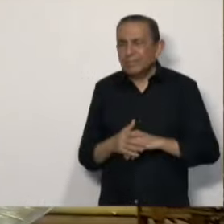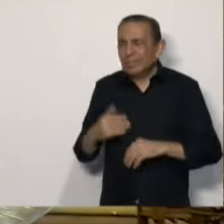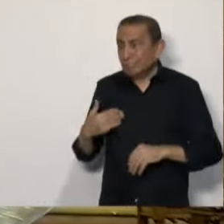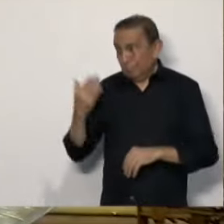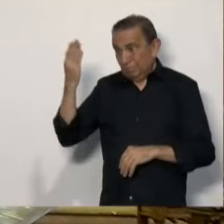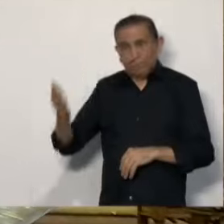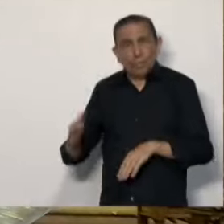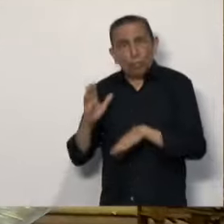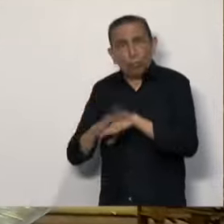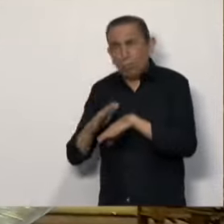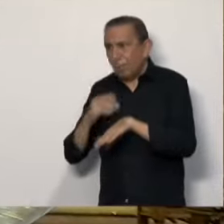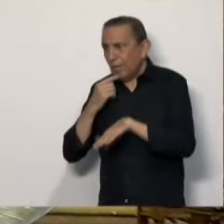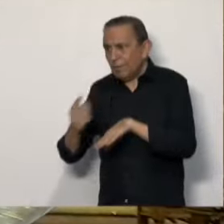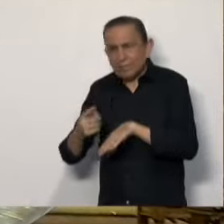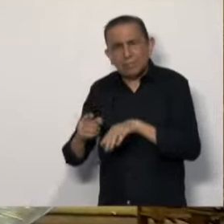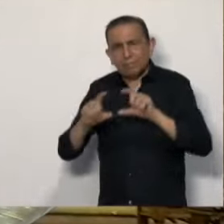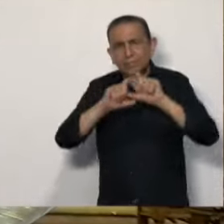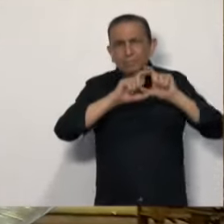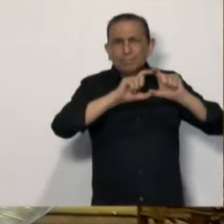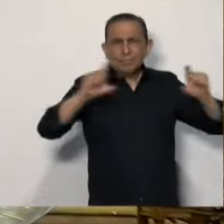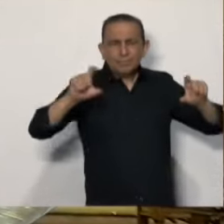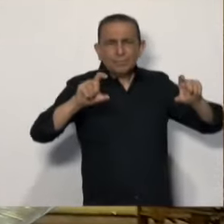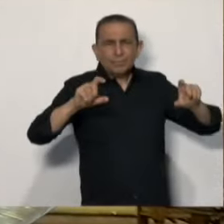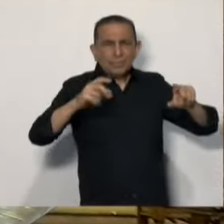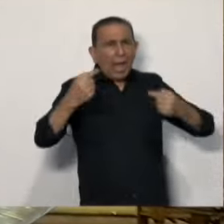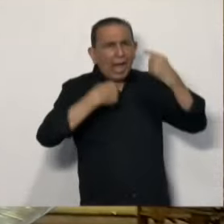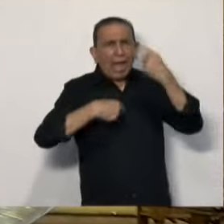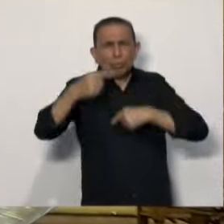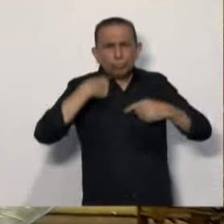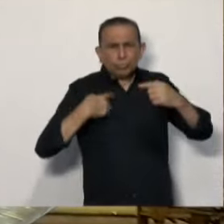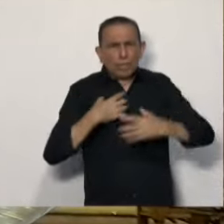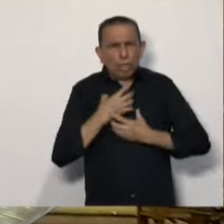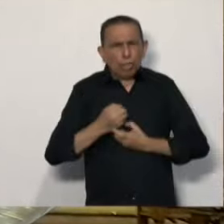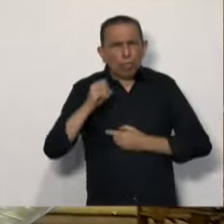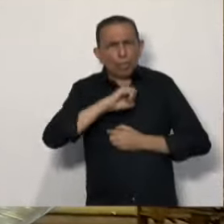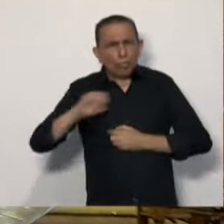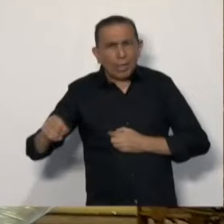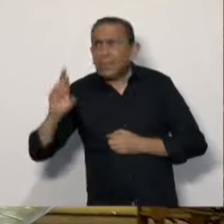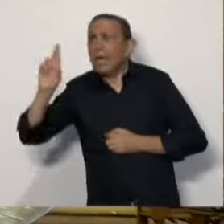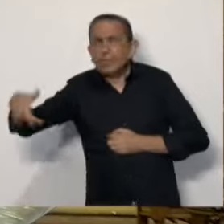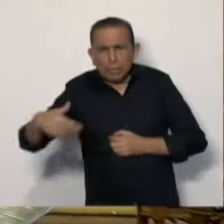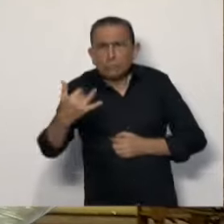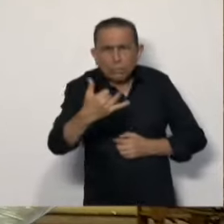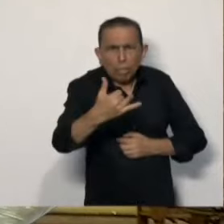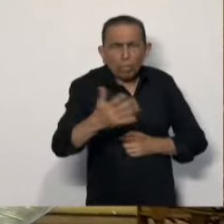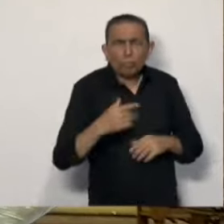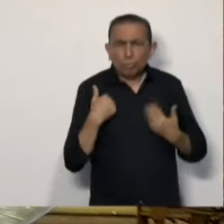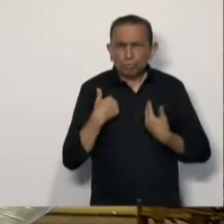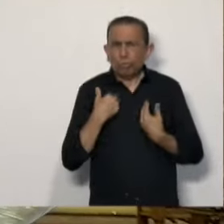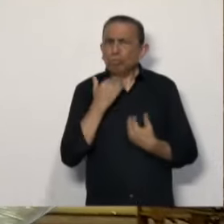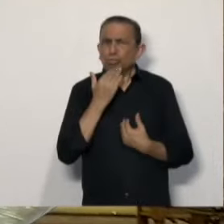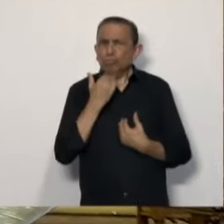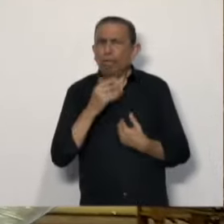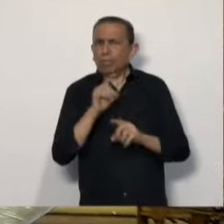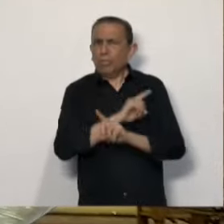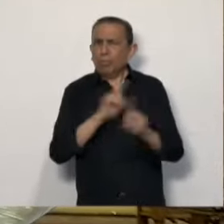culpa dice textualmente: «Me acusan de ser cruel y con razón, pero no soy tonta.